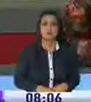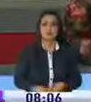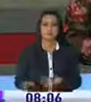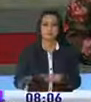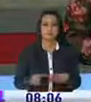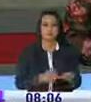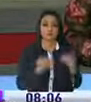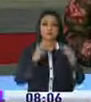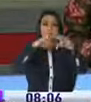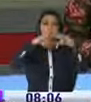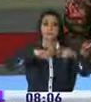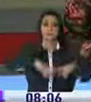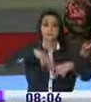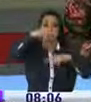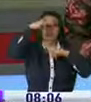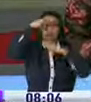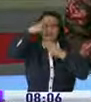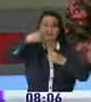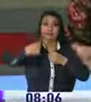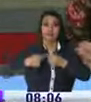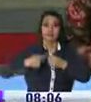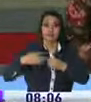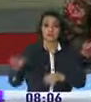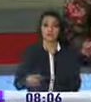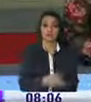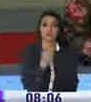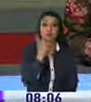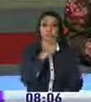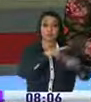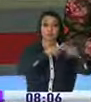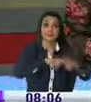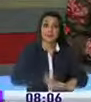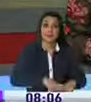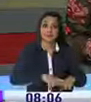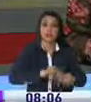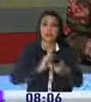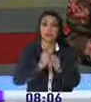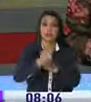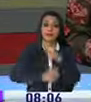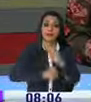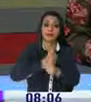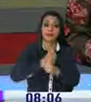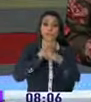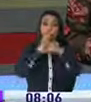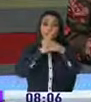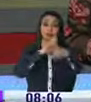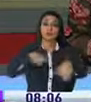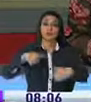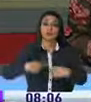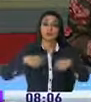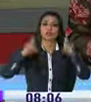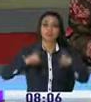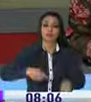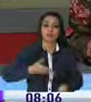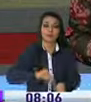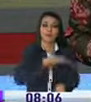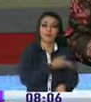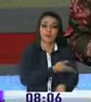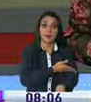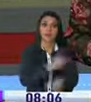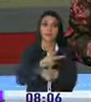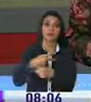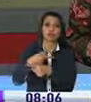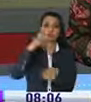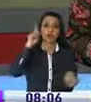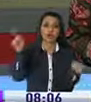Y vamos a revisar noticias locales. Les contamos que dos revisiones vehiculares anuales deberán realizar los buses en Quito, tras la aprobación unánime de la ordenanza